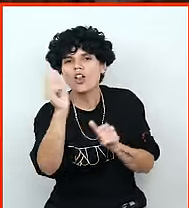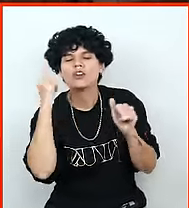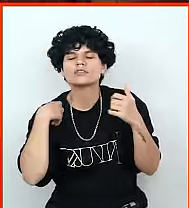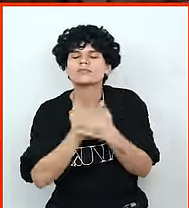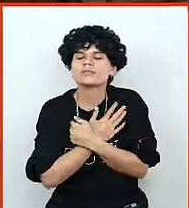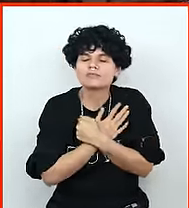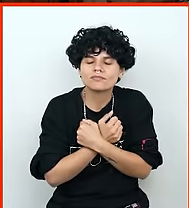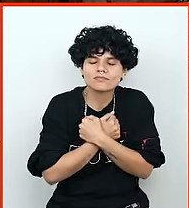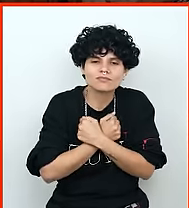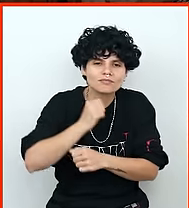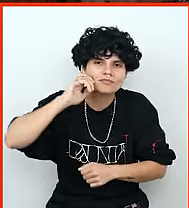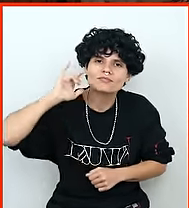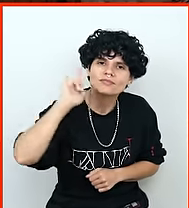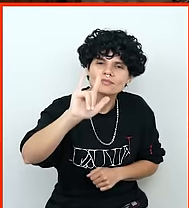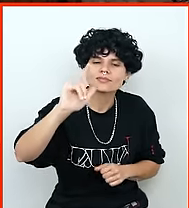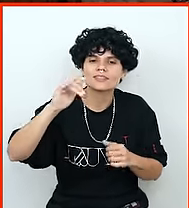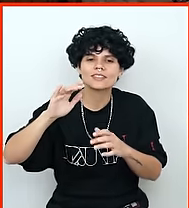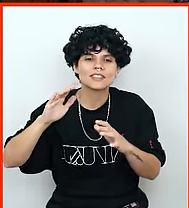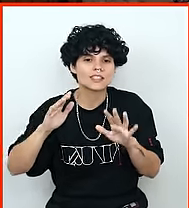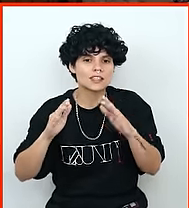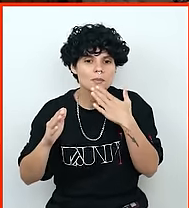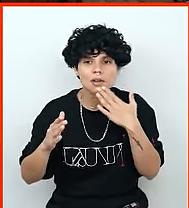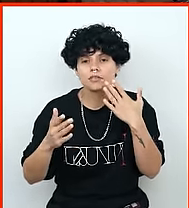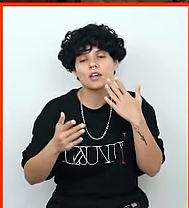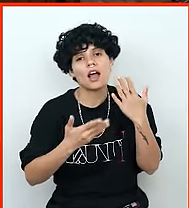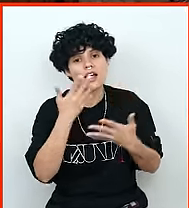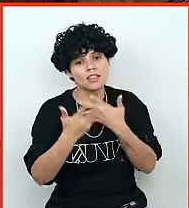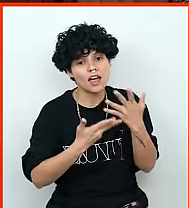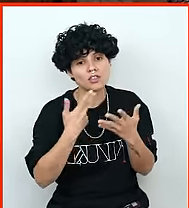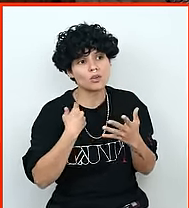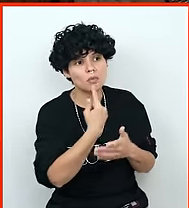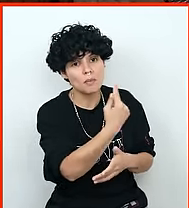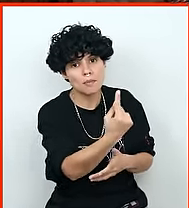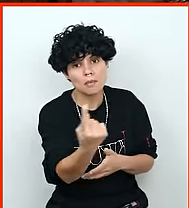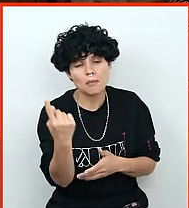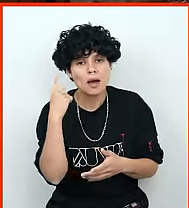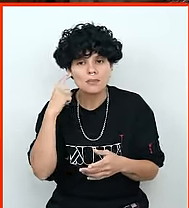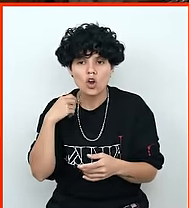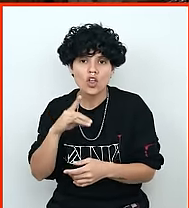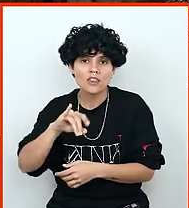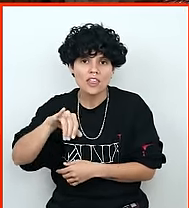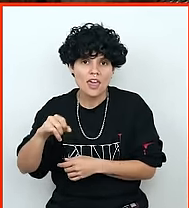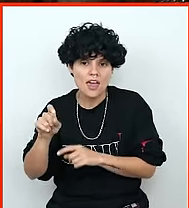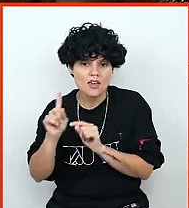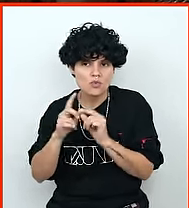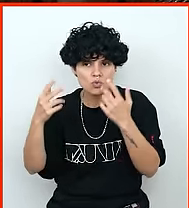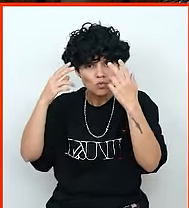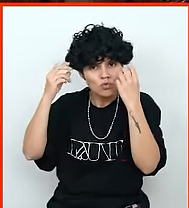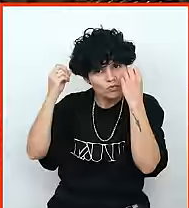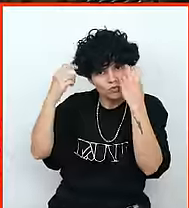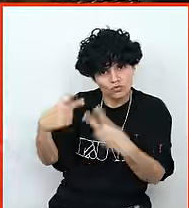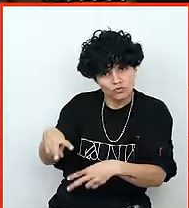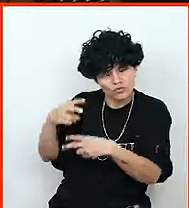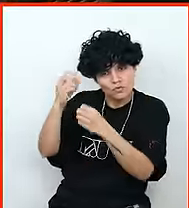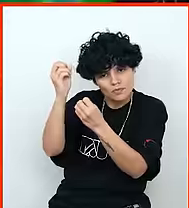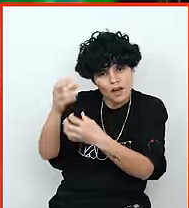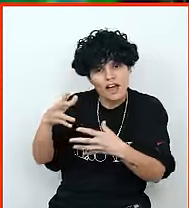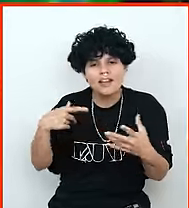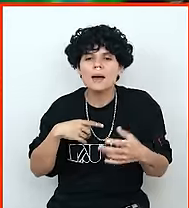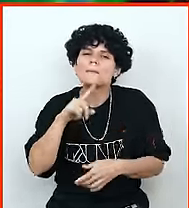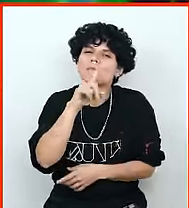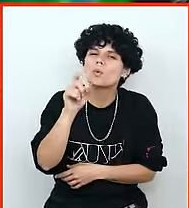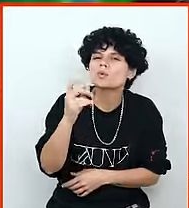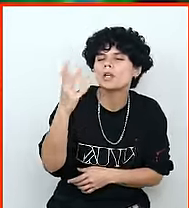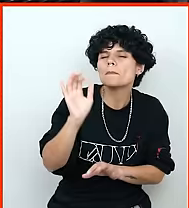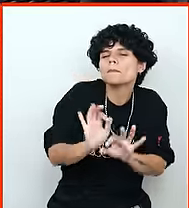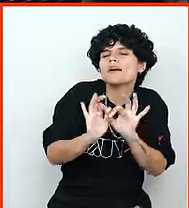pillo, todos mis cabros. Claro, hablamos más de los que están cantando, pero DJ Pérez tiene su magia, es que le mandamos un abrazo. Sí. Te pregunto, ¿qué es un día